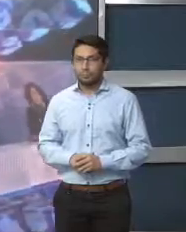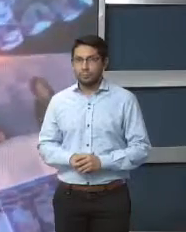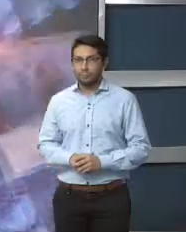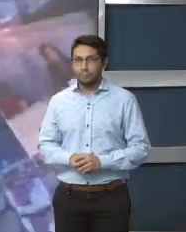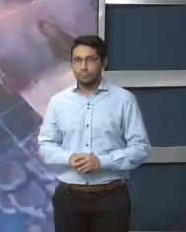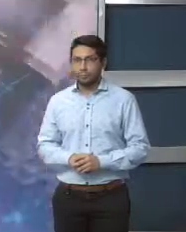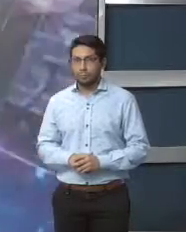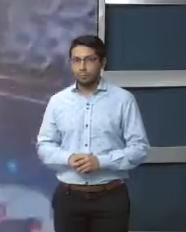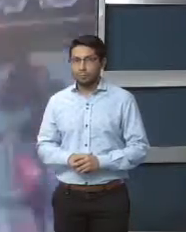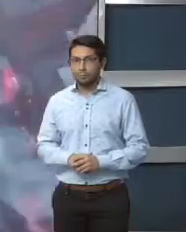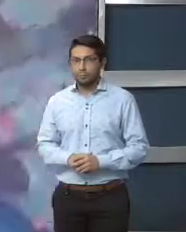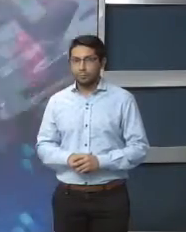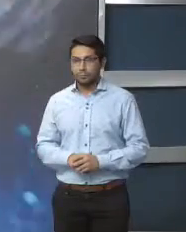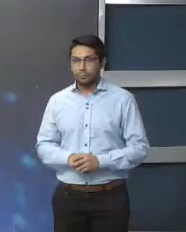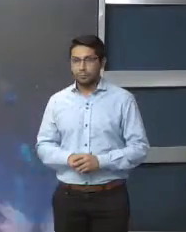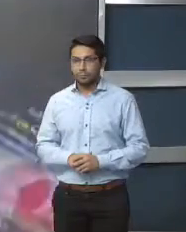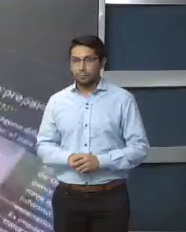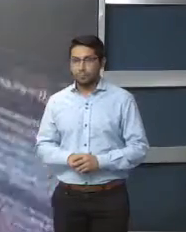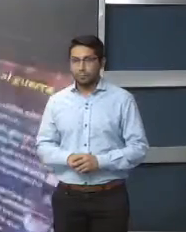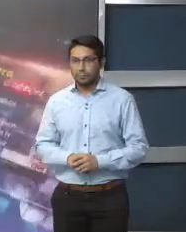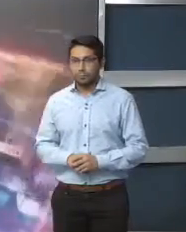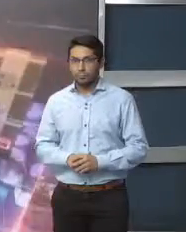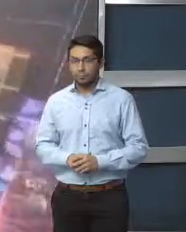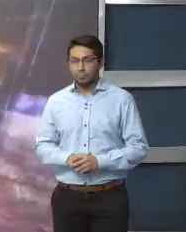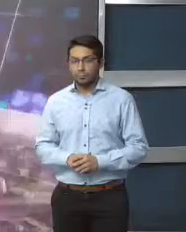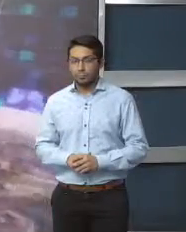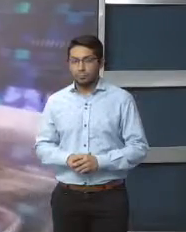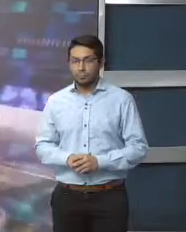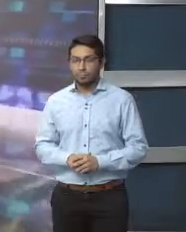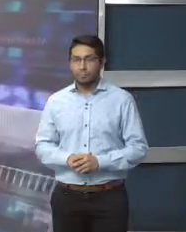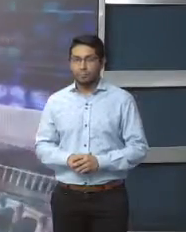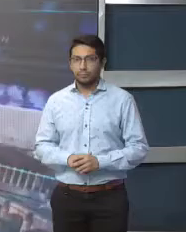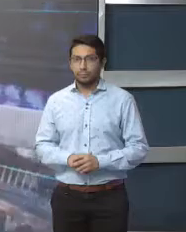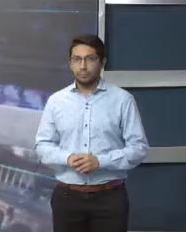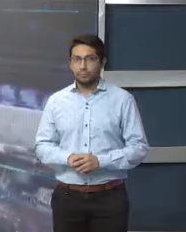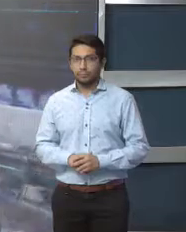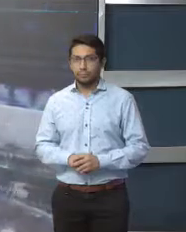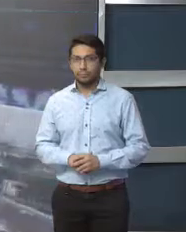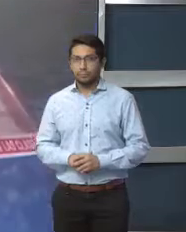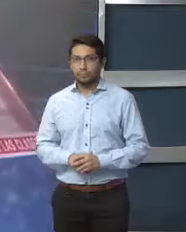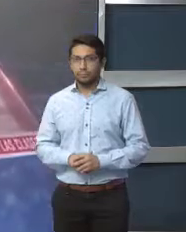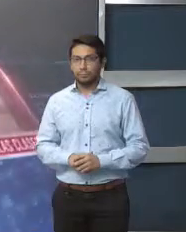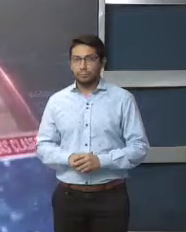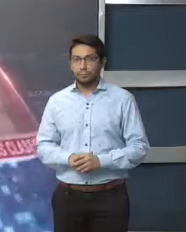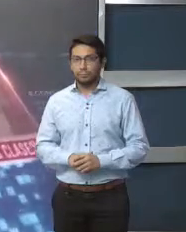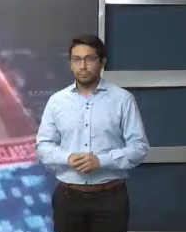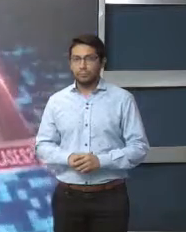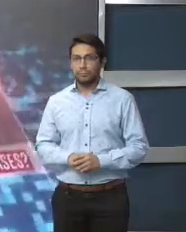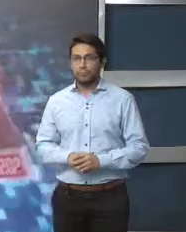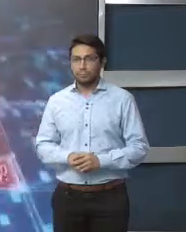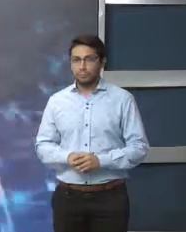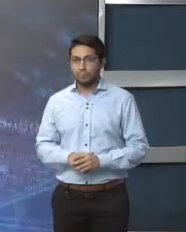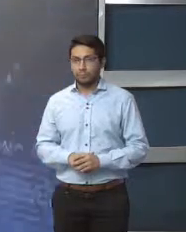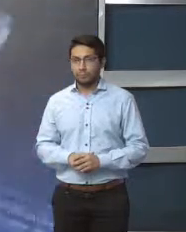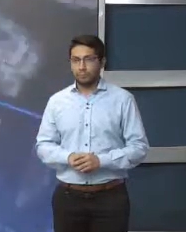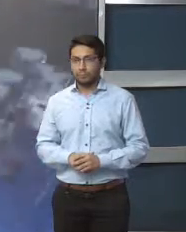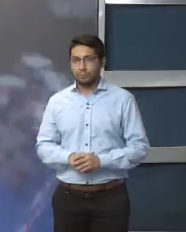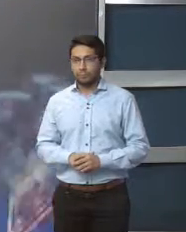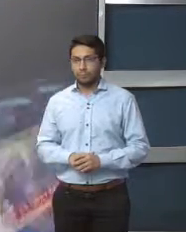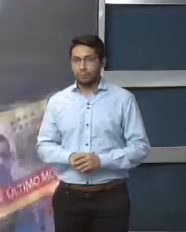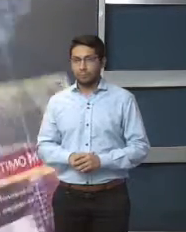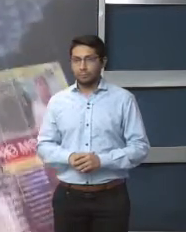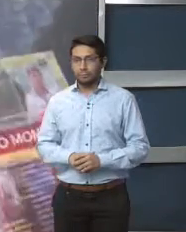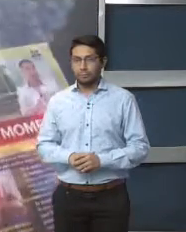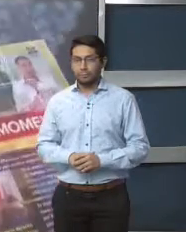aquellos que lo marcan desde la semana próxima empezarán a delinear la forma en que se van a llevar